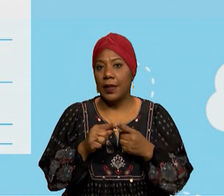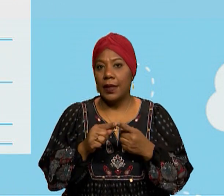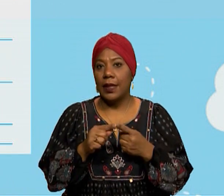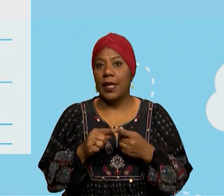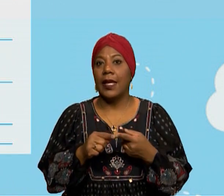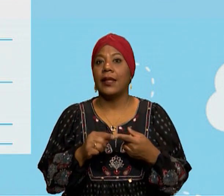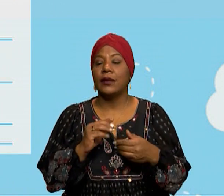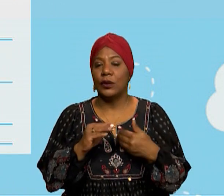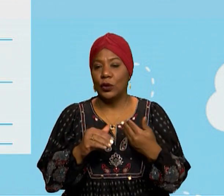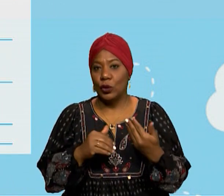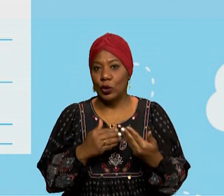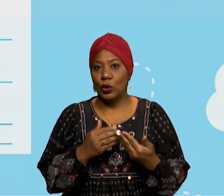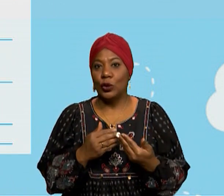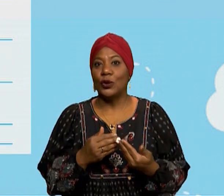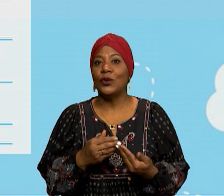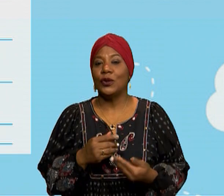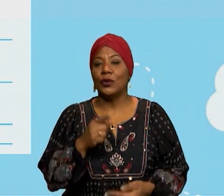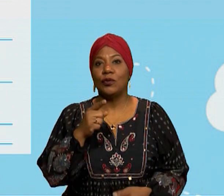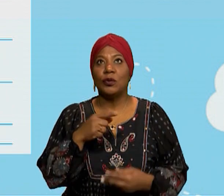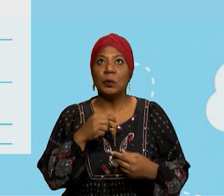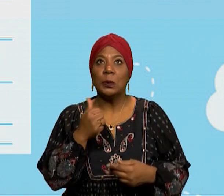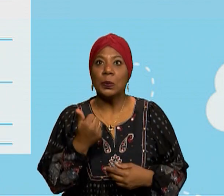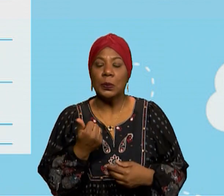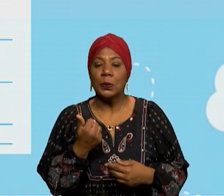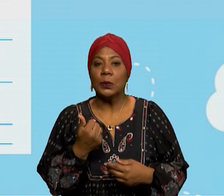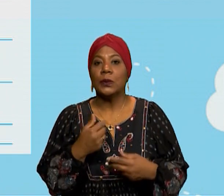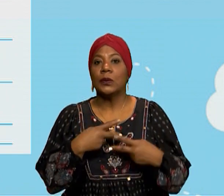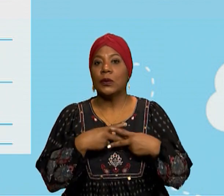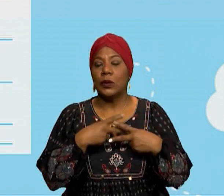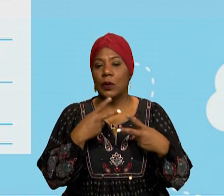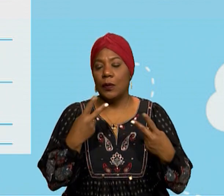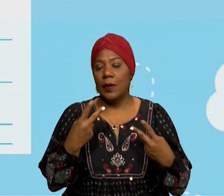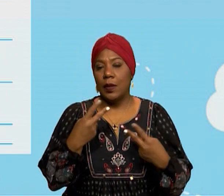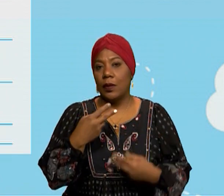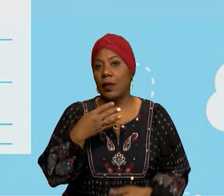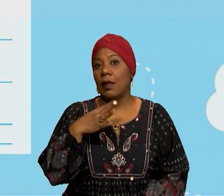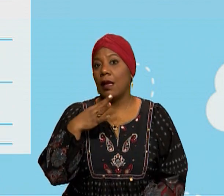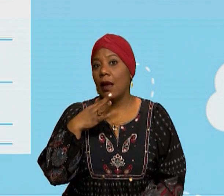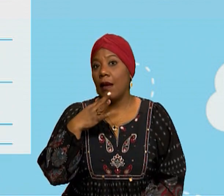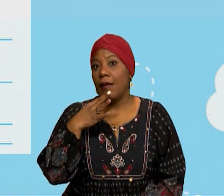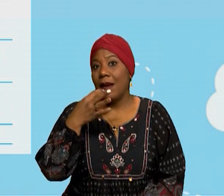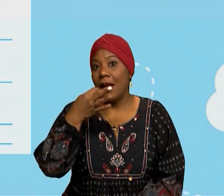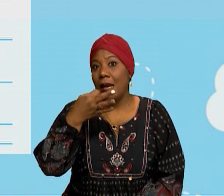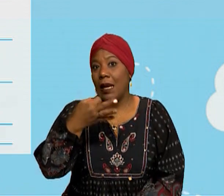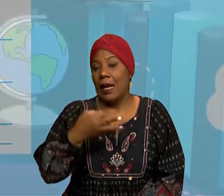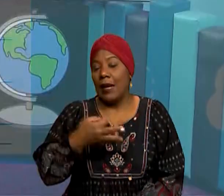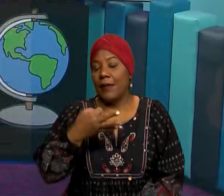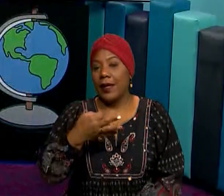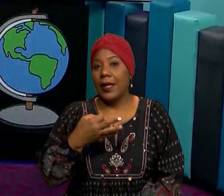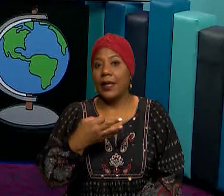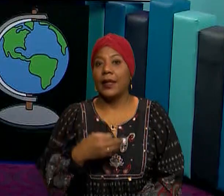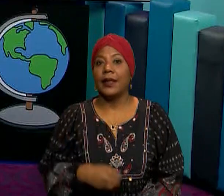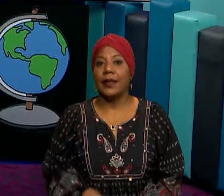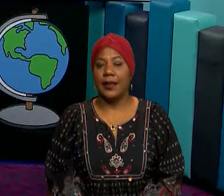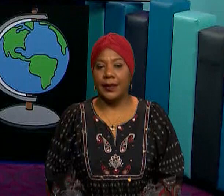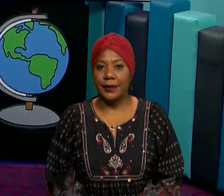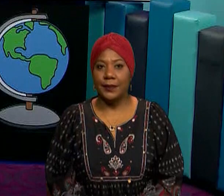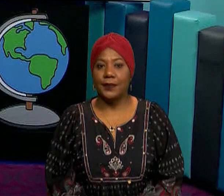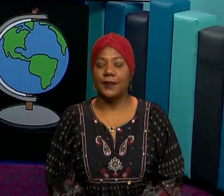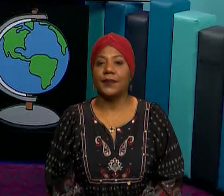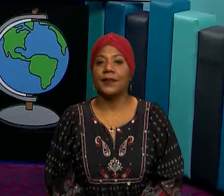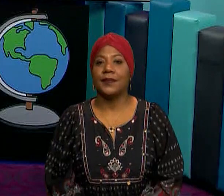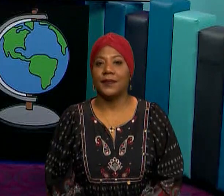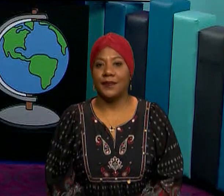¿Ves? Entonces, piensa en otros valores como la honestidad, el respeto, y a ver qué otros valores más puedas